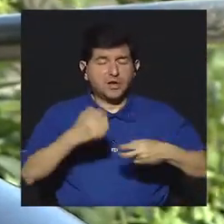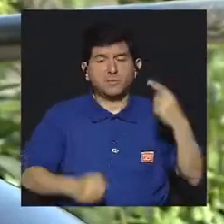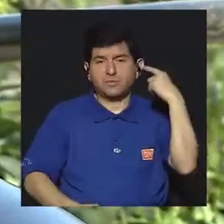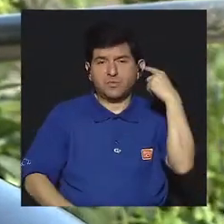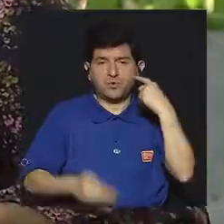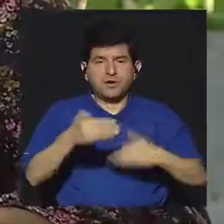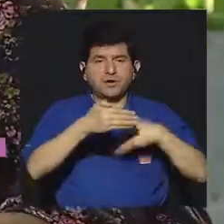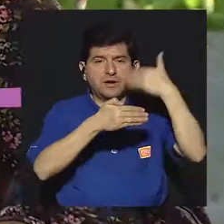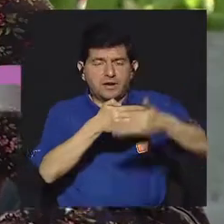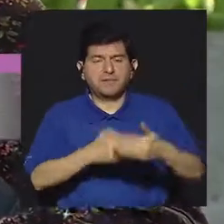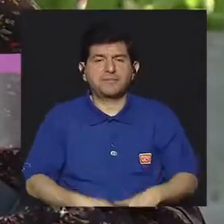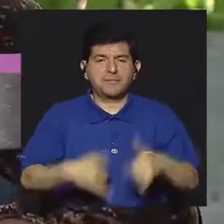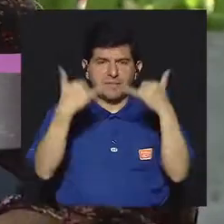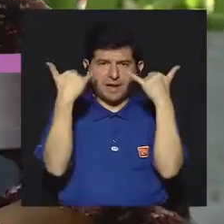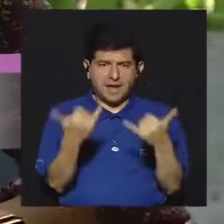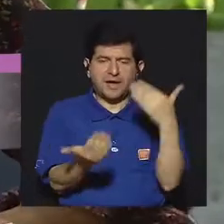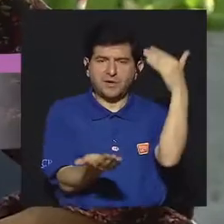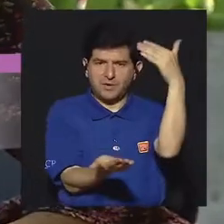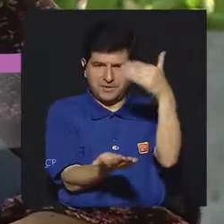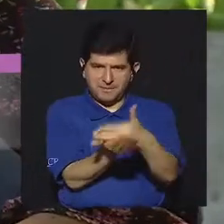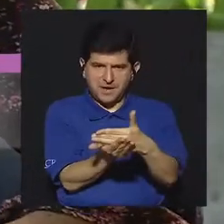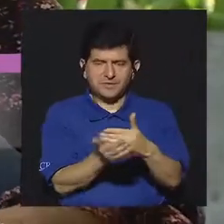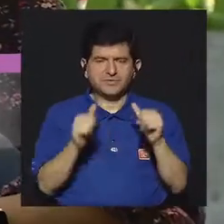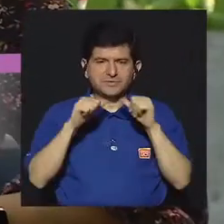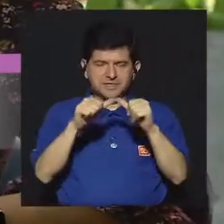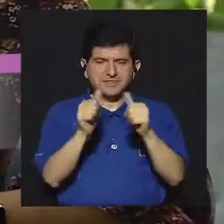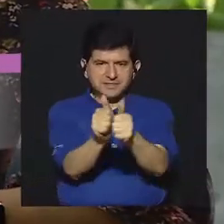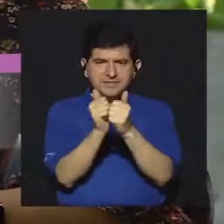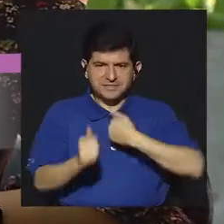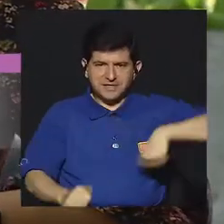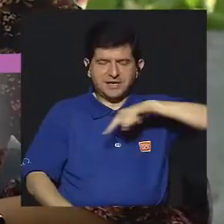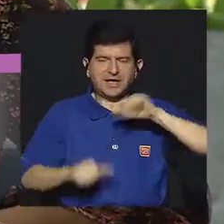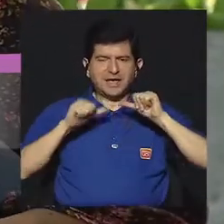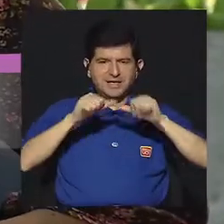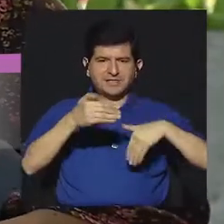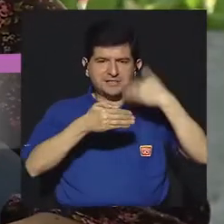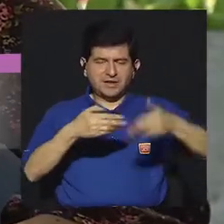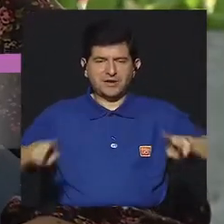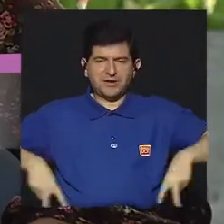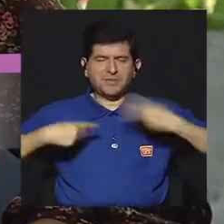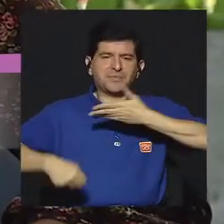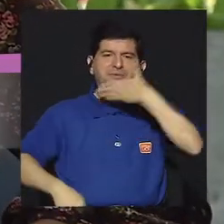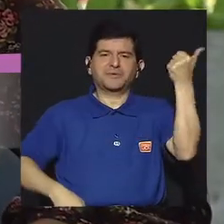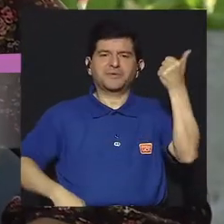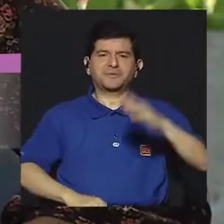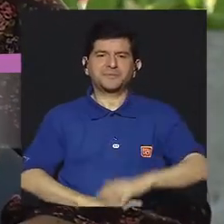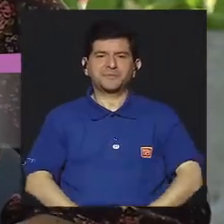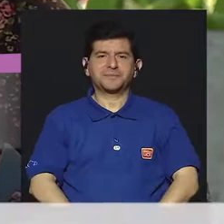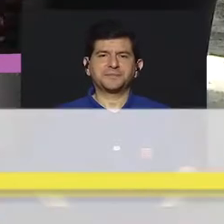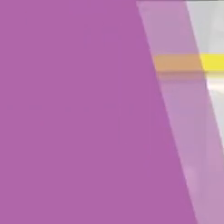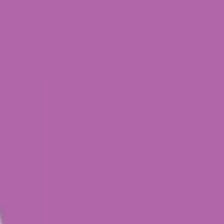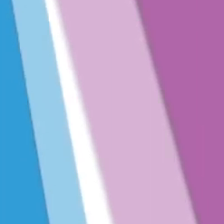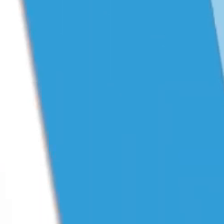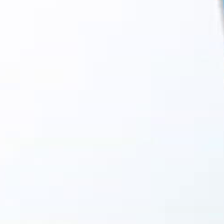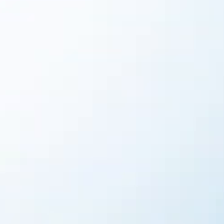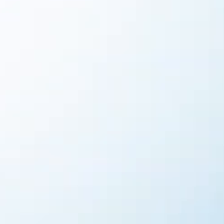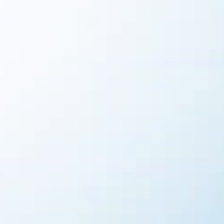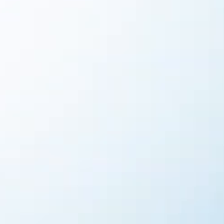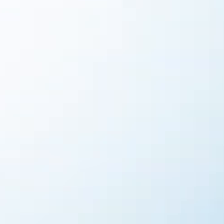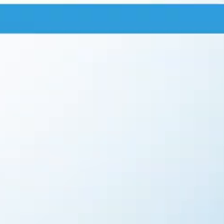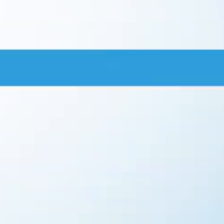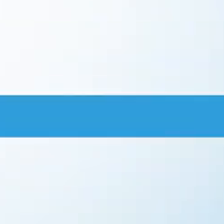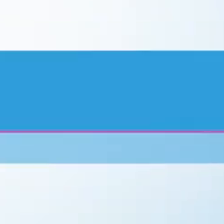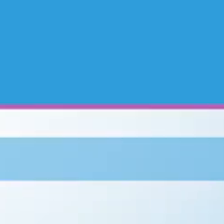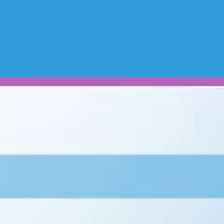más adelante. Uh-huh. Es momento de hacer una pausa, quédese con nosotros y ya regresamos con más de Vivir Mejor.